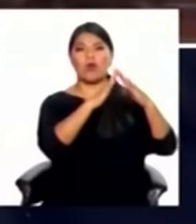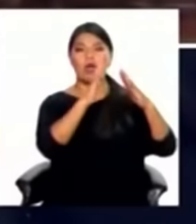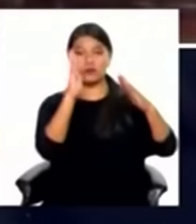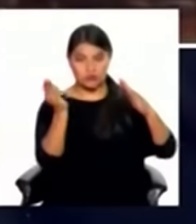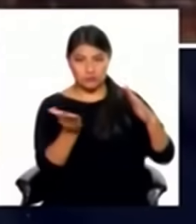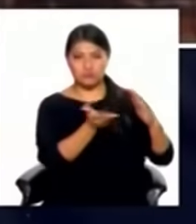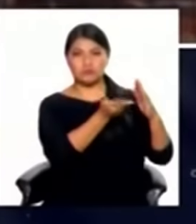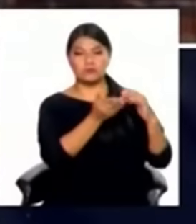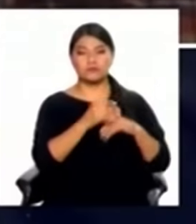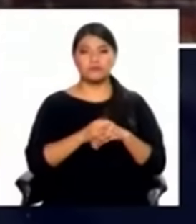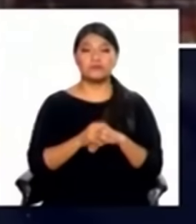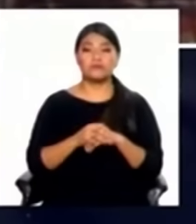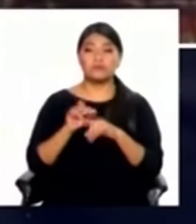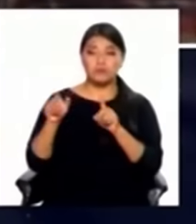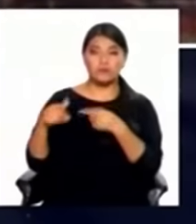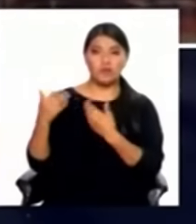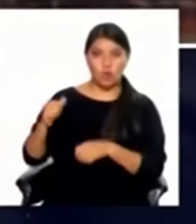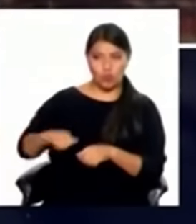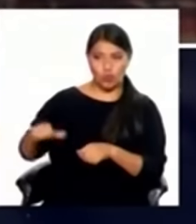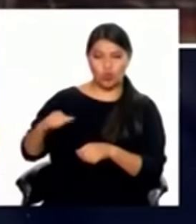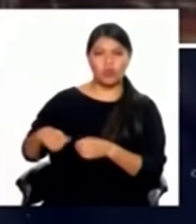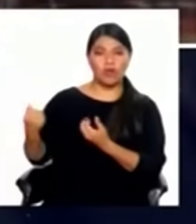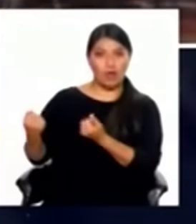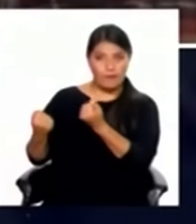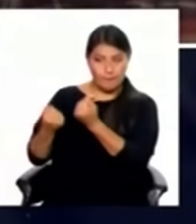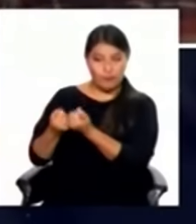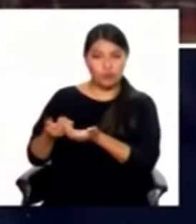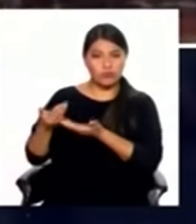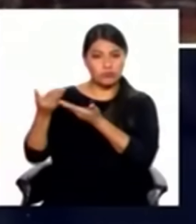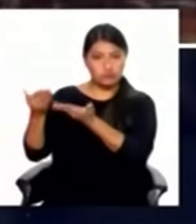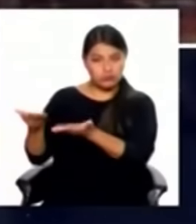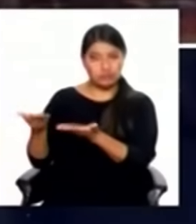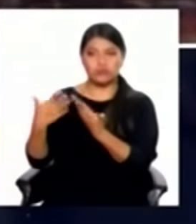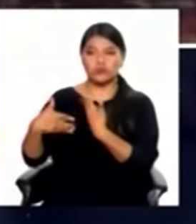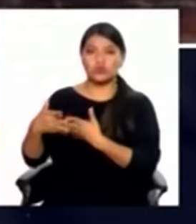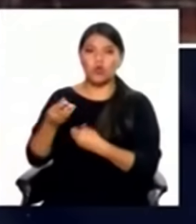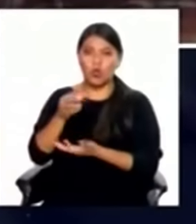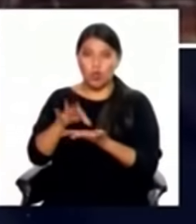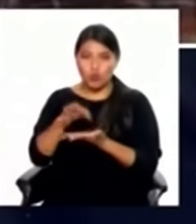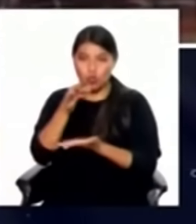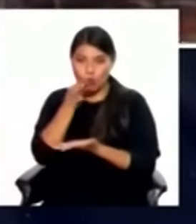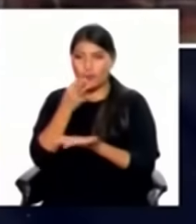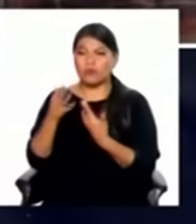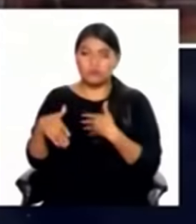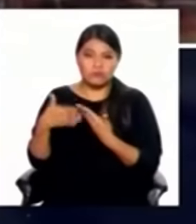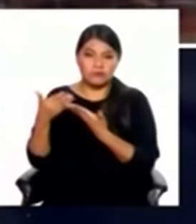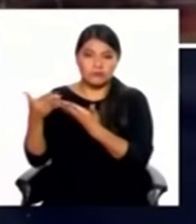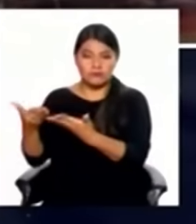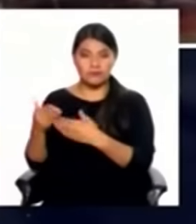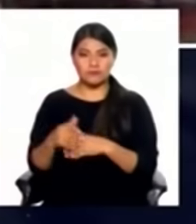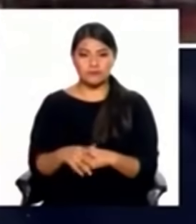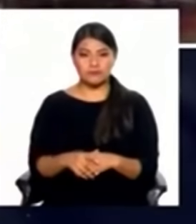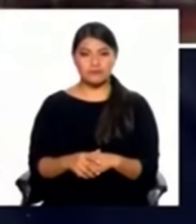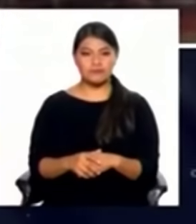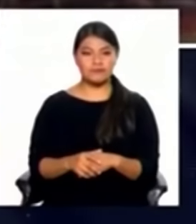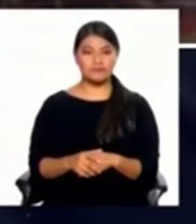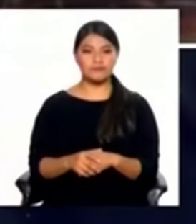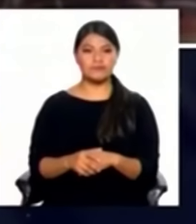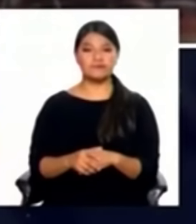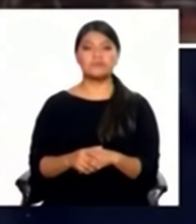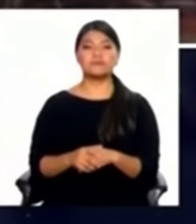Por parte de la municipalidad le está dando, bueno, el apoyo social con algunos medicamentos y todo eso, ¿no? Señor Reyes, buenas